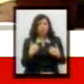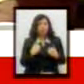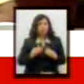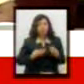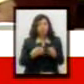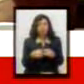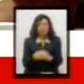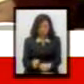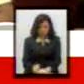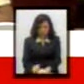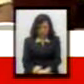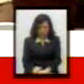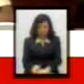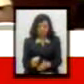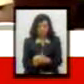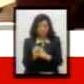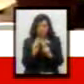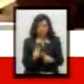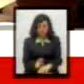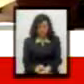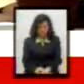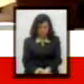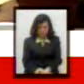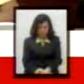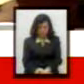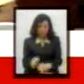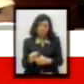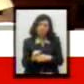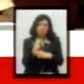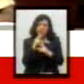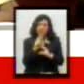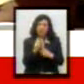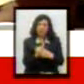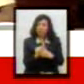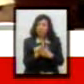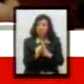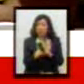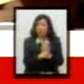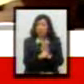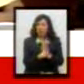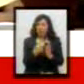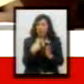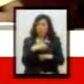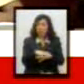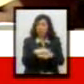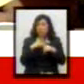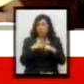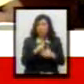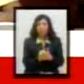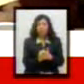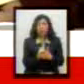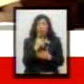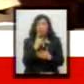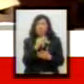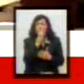la comisión multisectorial que ve justamente la aplicación de la ley en la aplicación de la ley y en nuestro plan de igualdad de oportunidades entre hombres